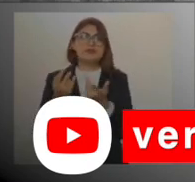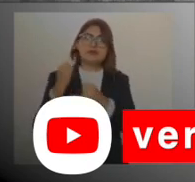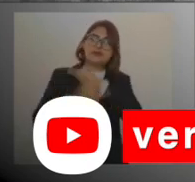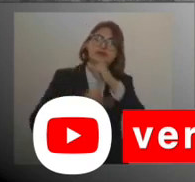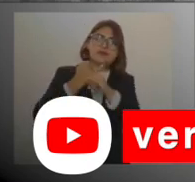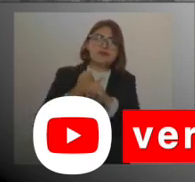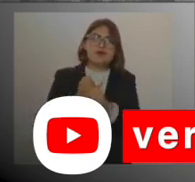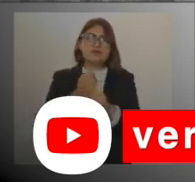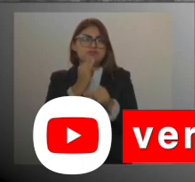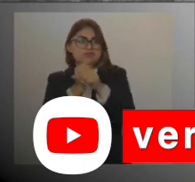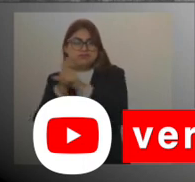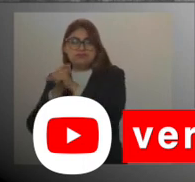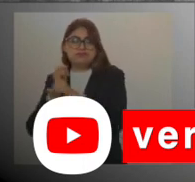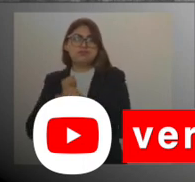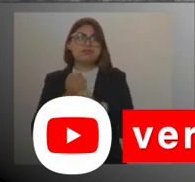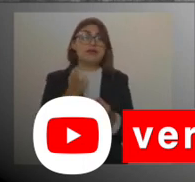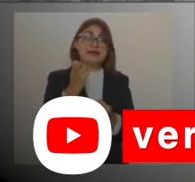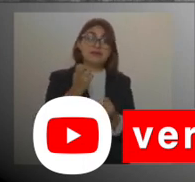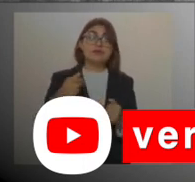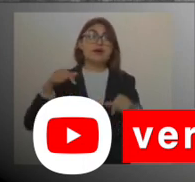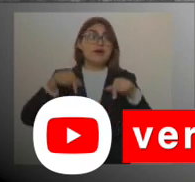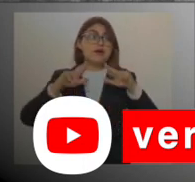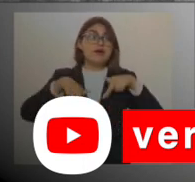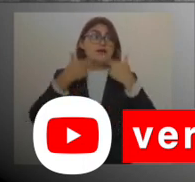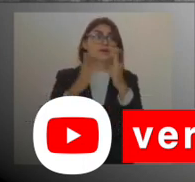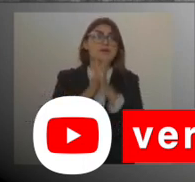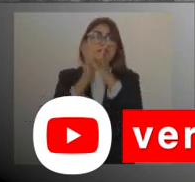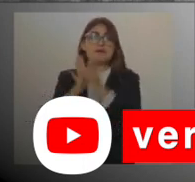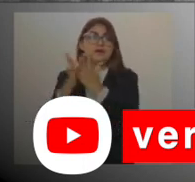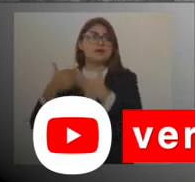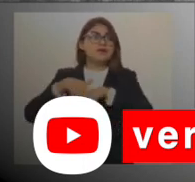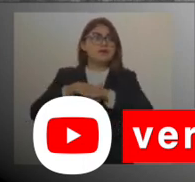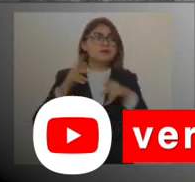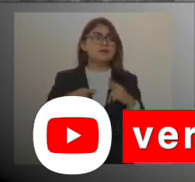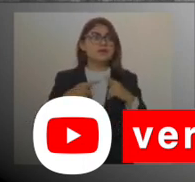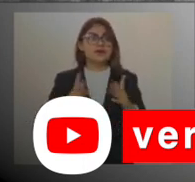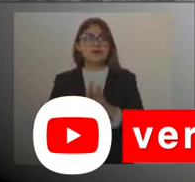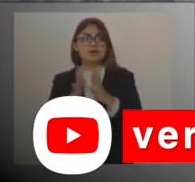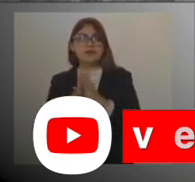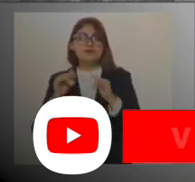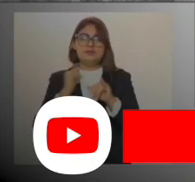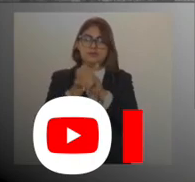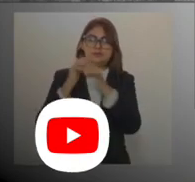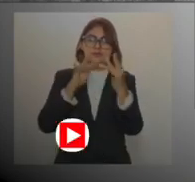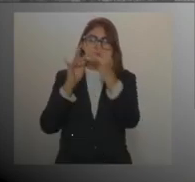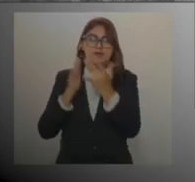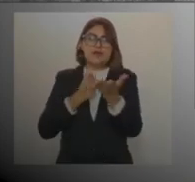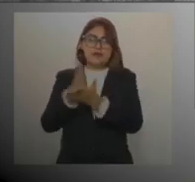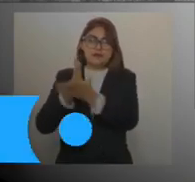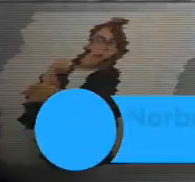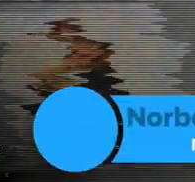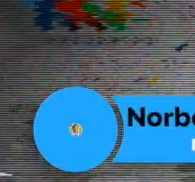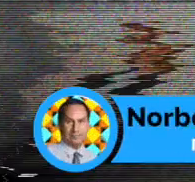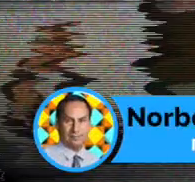por 42 instituciones de Iberoamérica. Su propósito es intercambiar experiencias, diálogos y buenas prácticas en materia de transparencia y